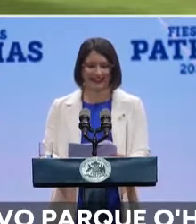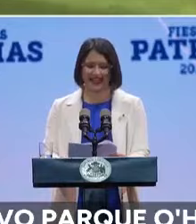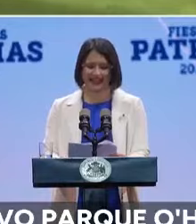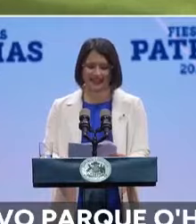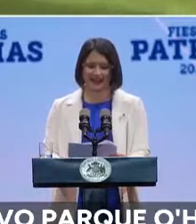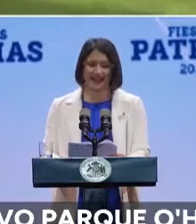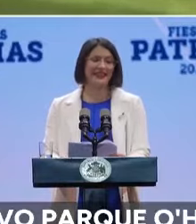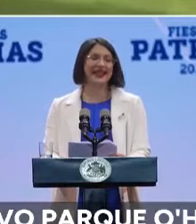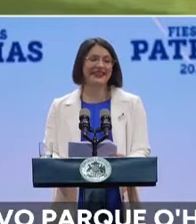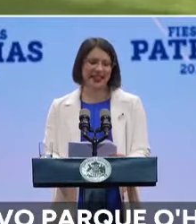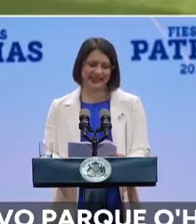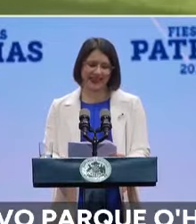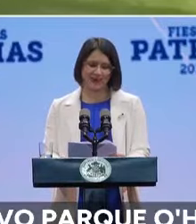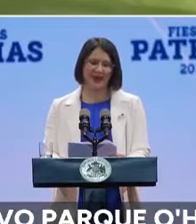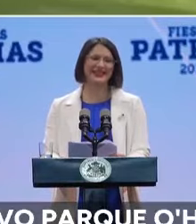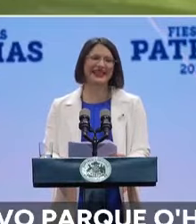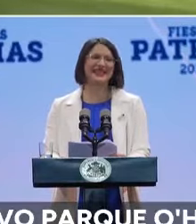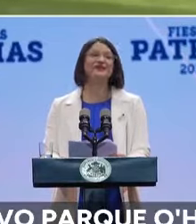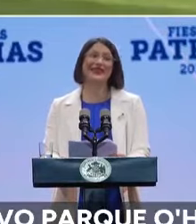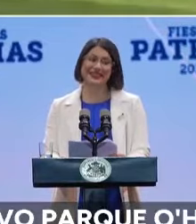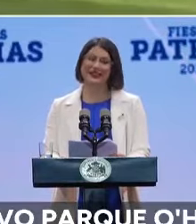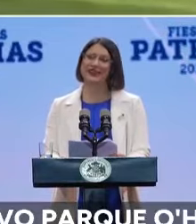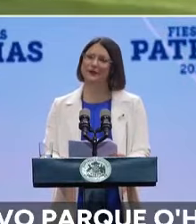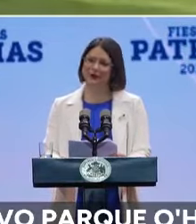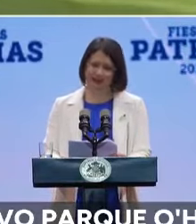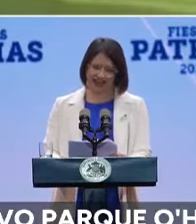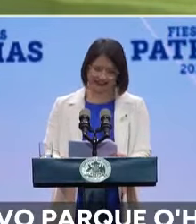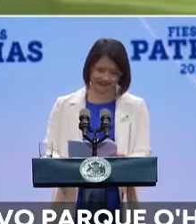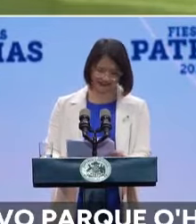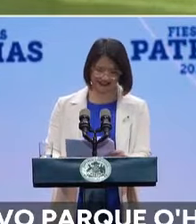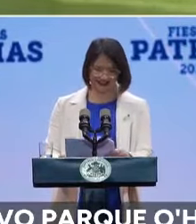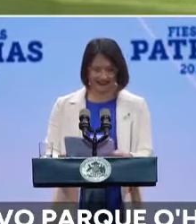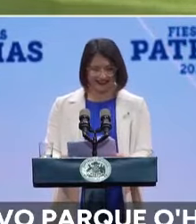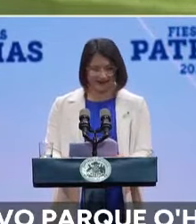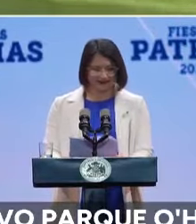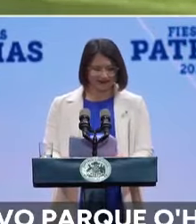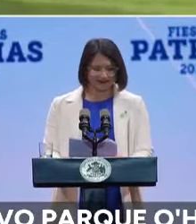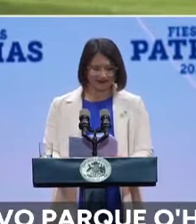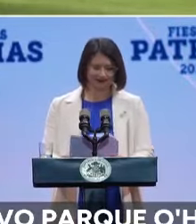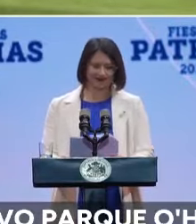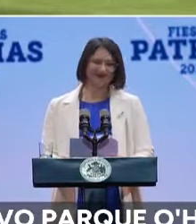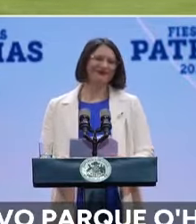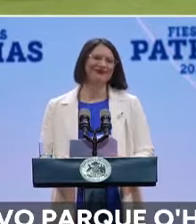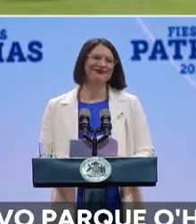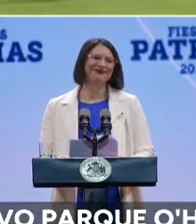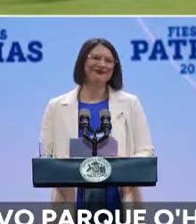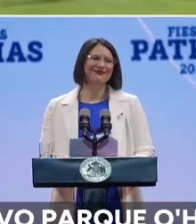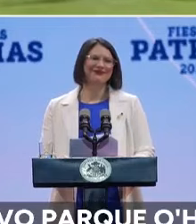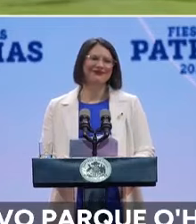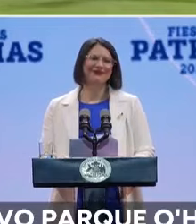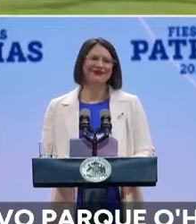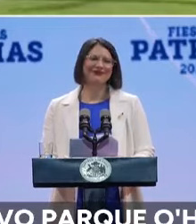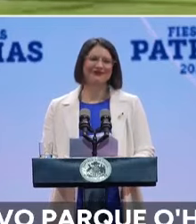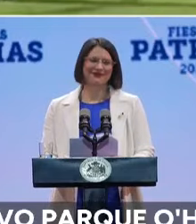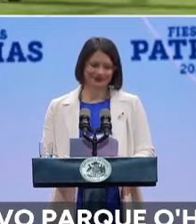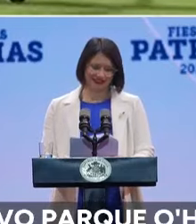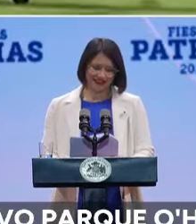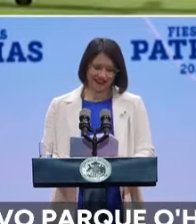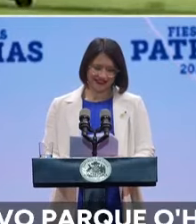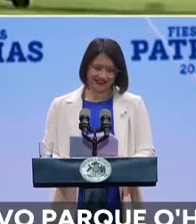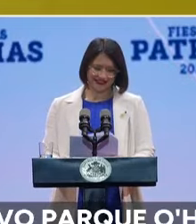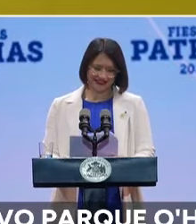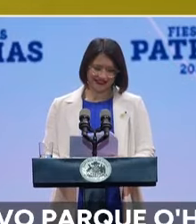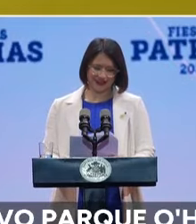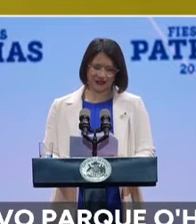cosa que quiero dejar clara es que el servicio secreto necesita más ayuda. Creo que el Congreso debería responder a sus